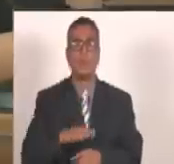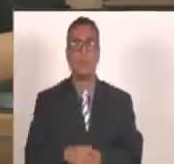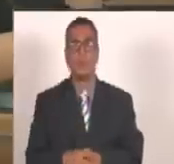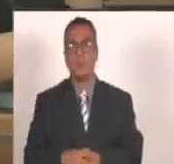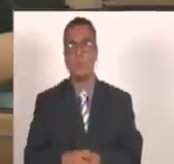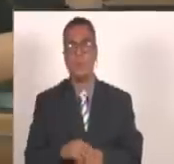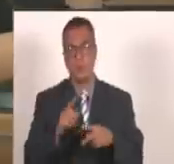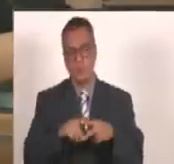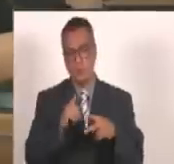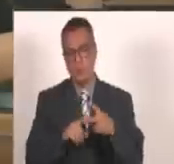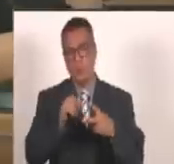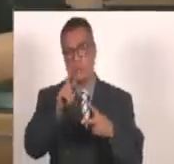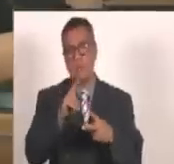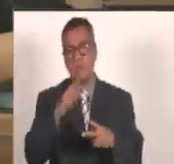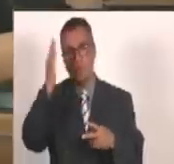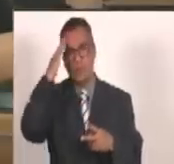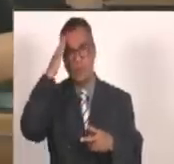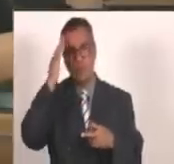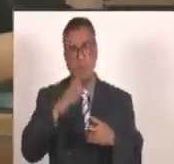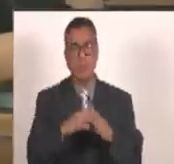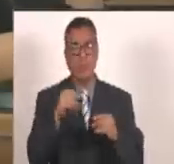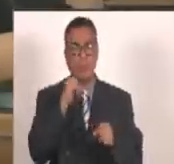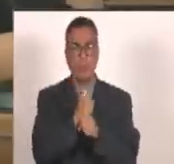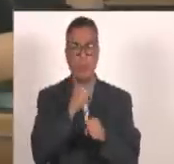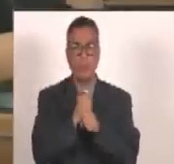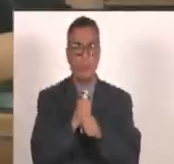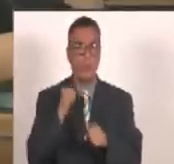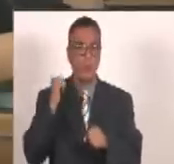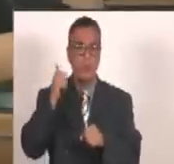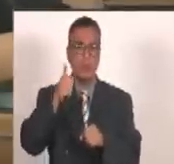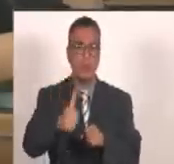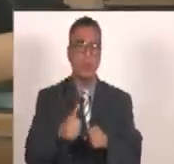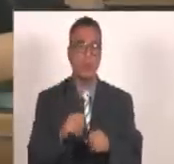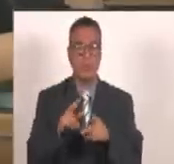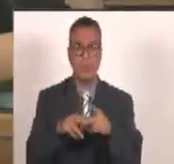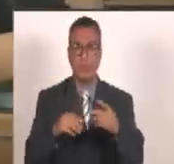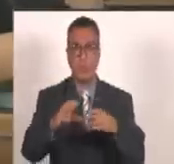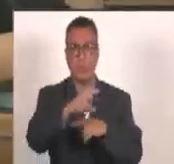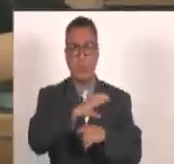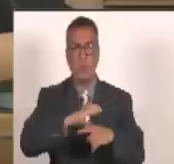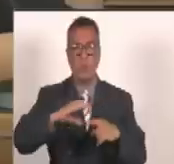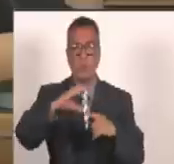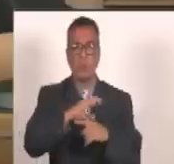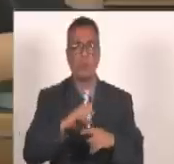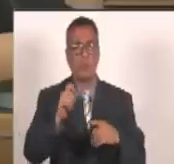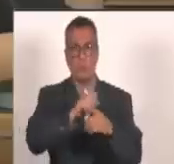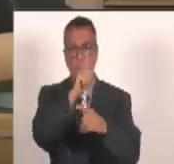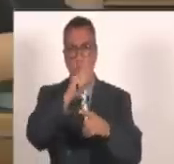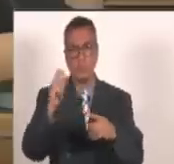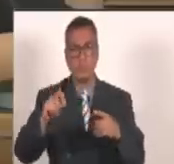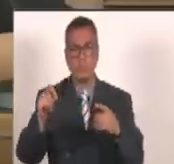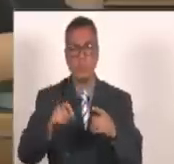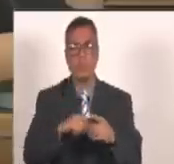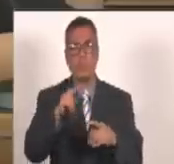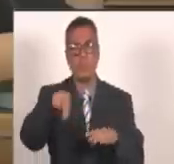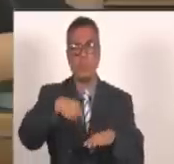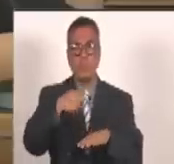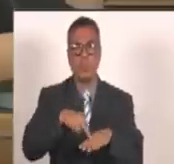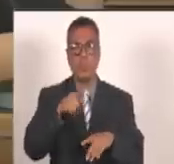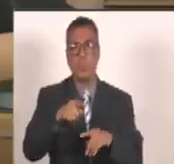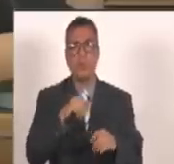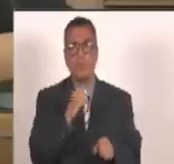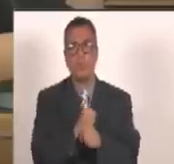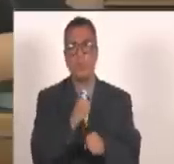fallecimiento. Segundo, reconocer su obra y trayectoria como patrimonio cultural y artístico de la nación,